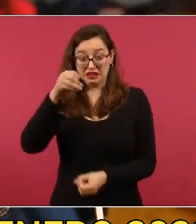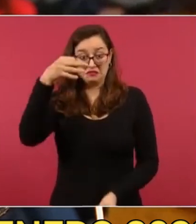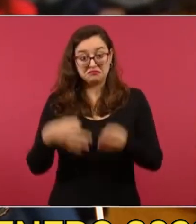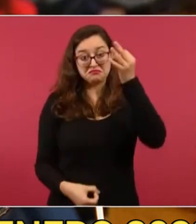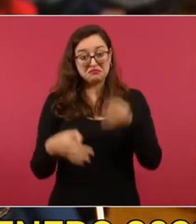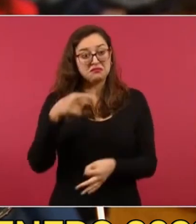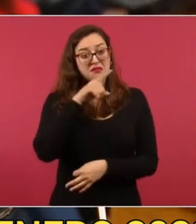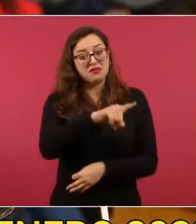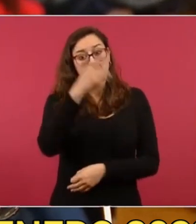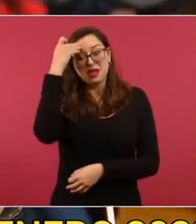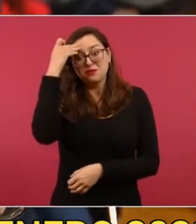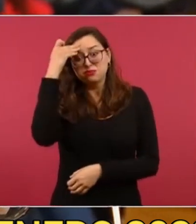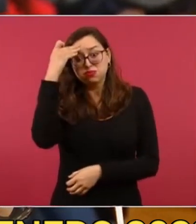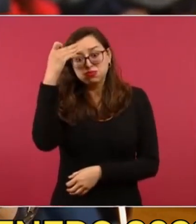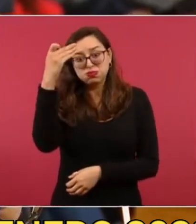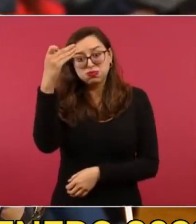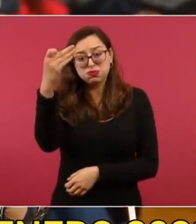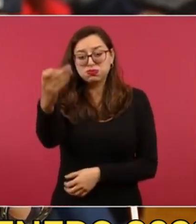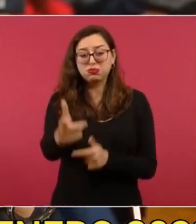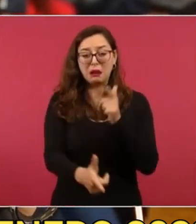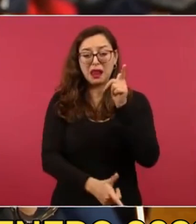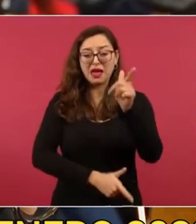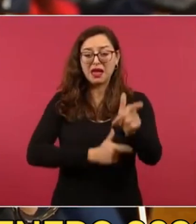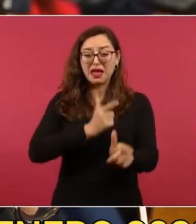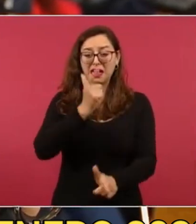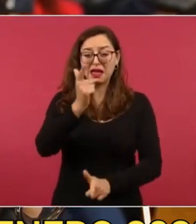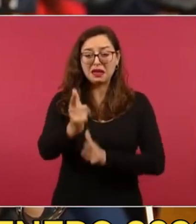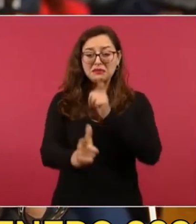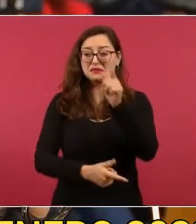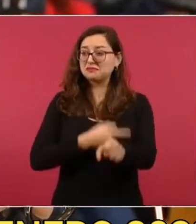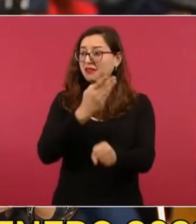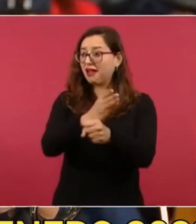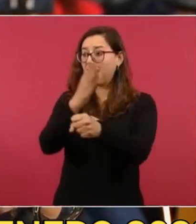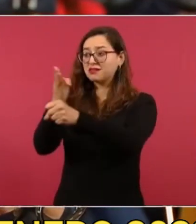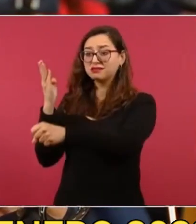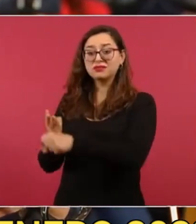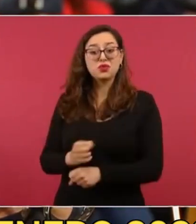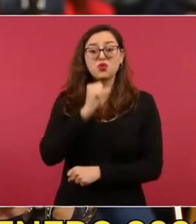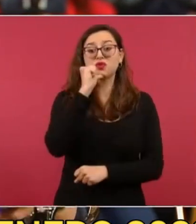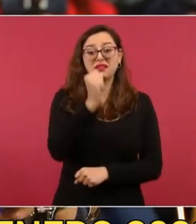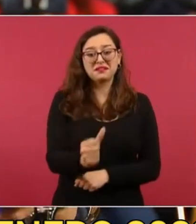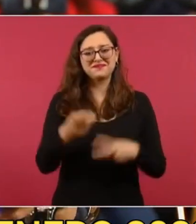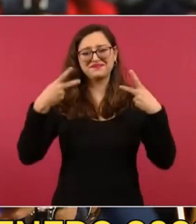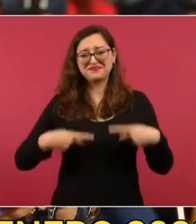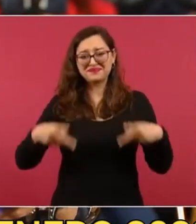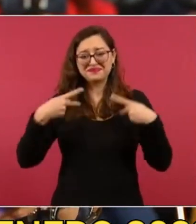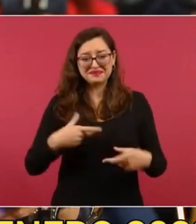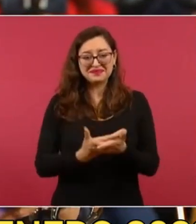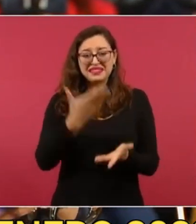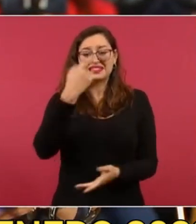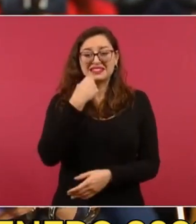las averiguaciones, lo cual genera que haya impunidad en los procesos. Asimismo, los denunciantes muchas veces tienen